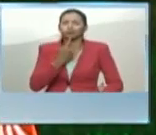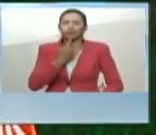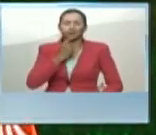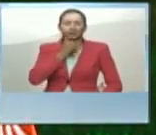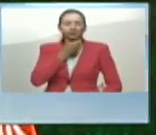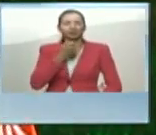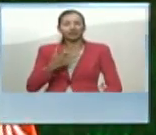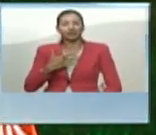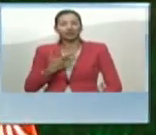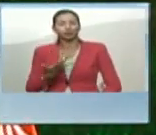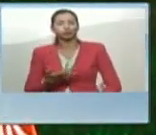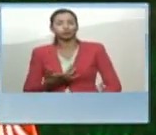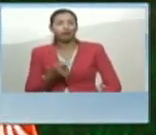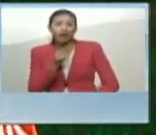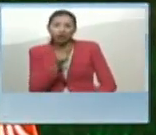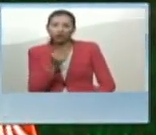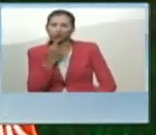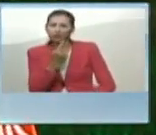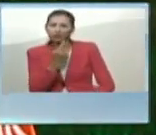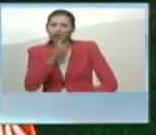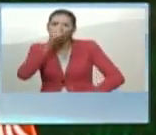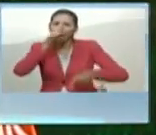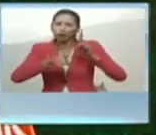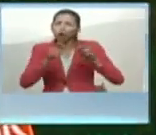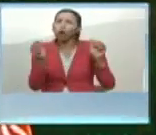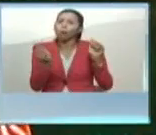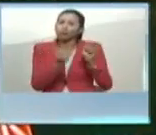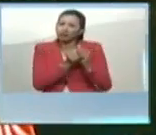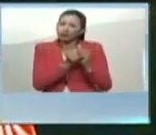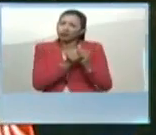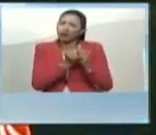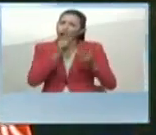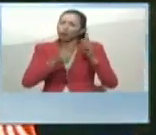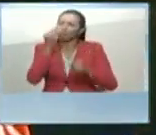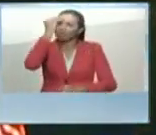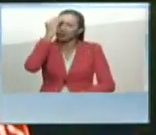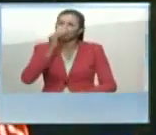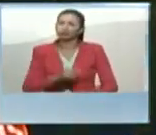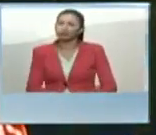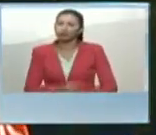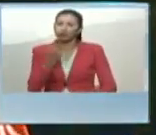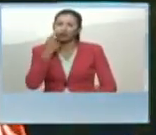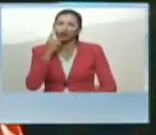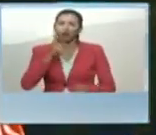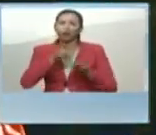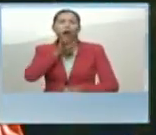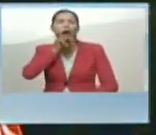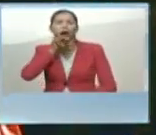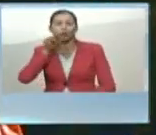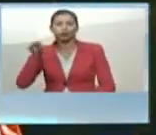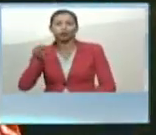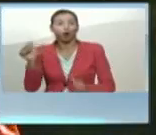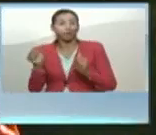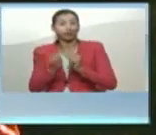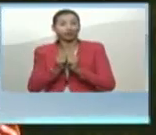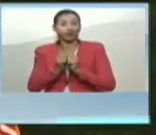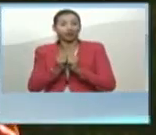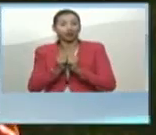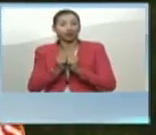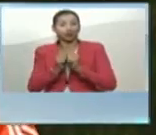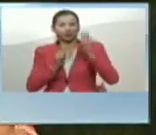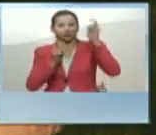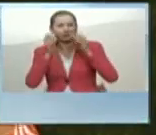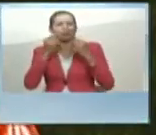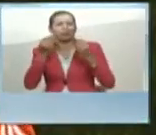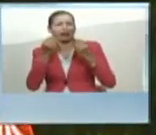Y todavía ellos tienen el caché. Y algunos compañeros lo creen, porque yo por ahí vi unas declaraciones de compañeros, de camaradas nuestros, diciendo que hay que dialogar con el